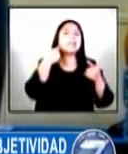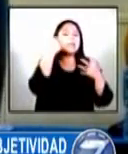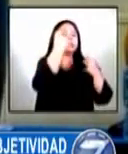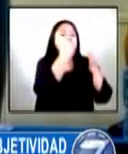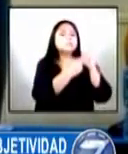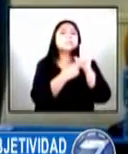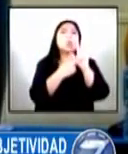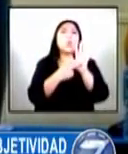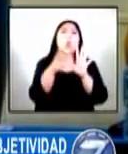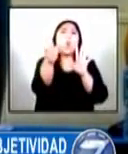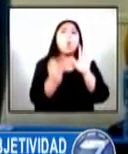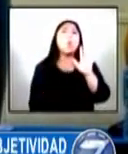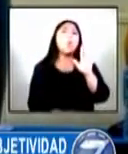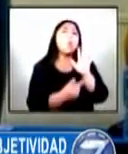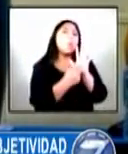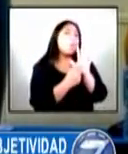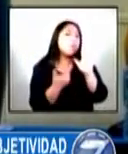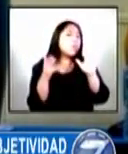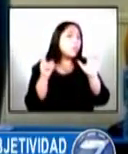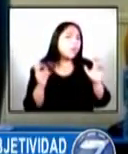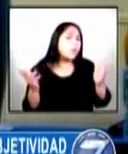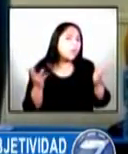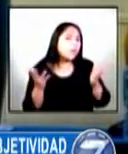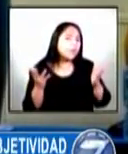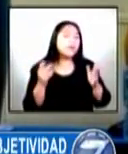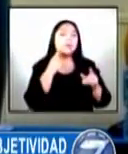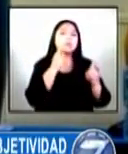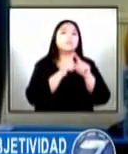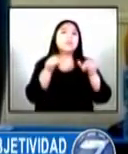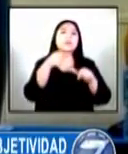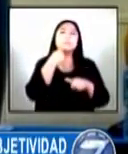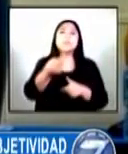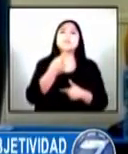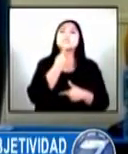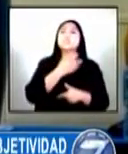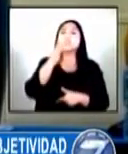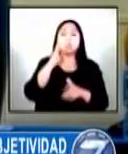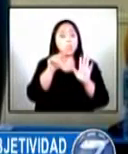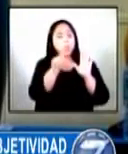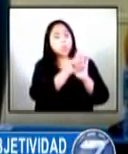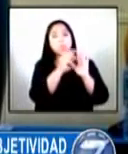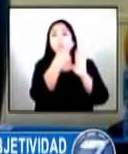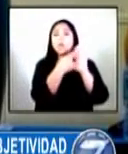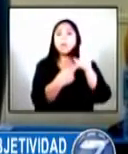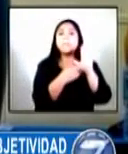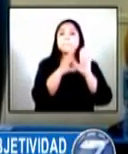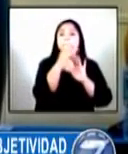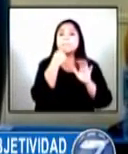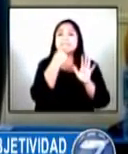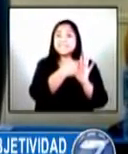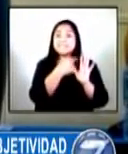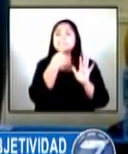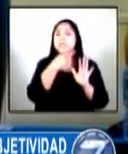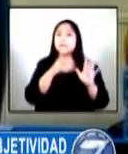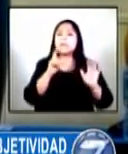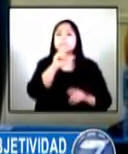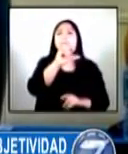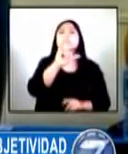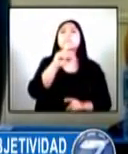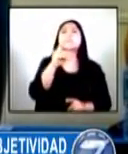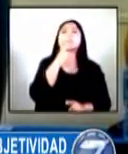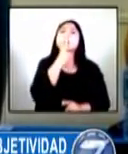obligatorio, cuando el artículo 41B de su reglamento establece la facultad de la CIDH de